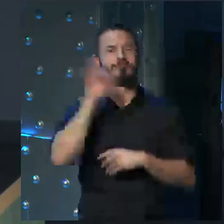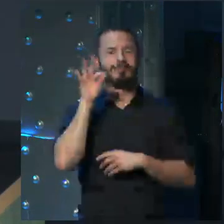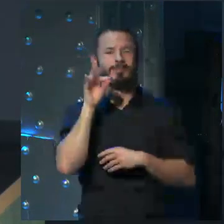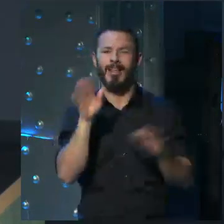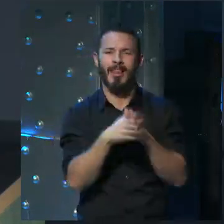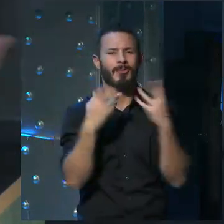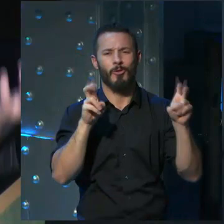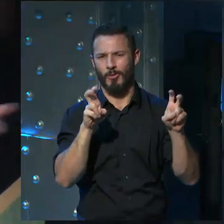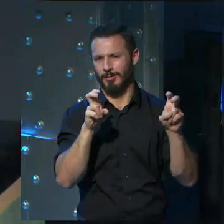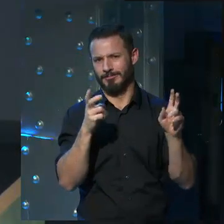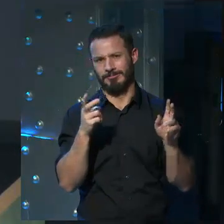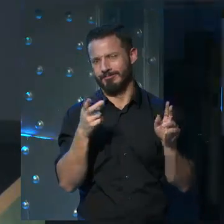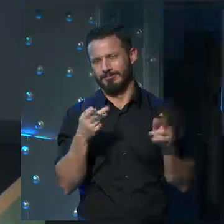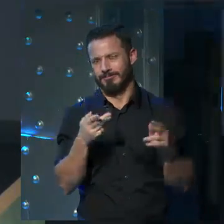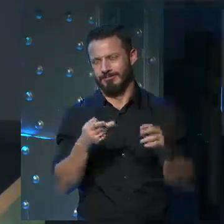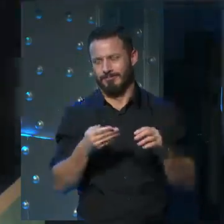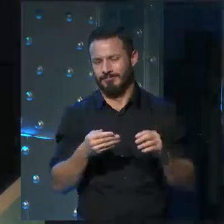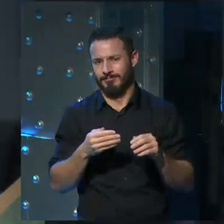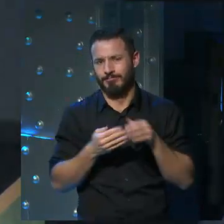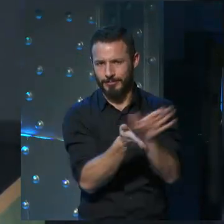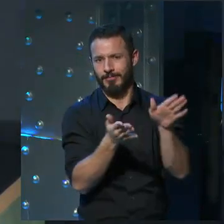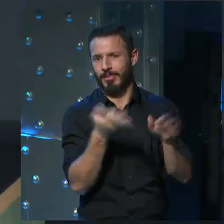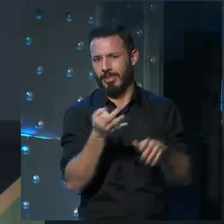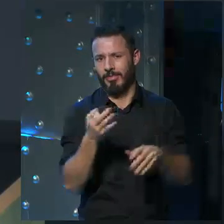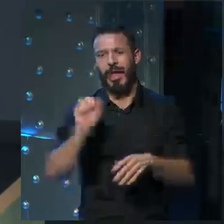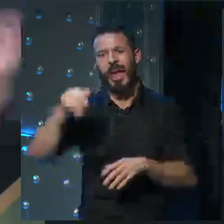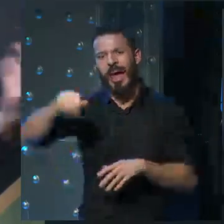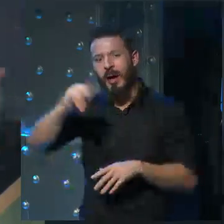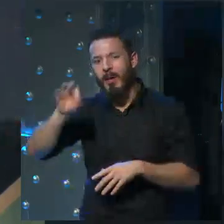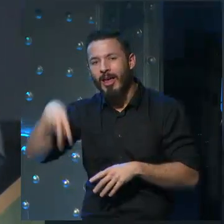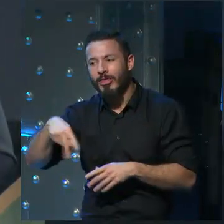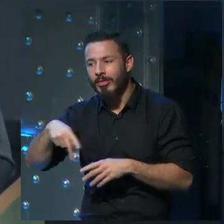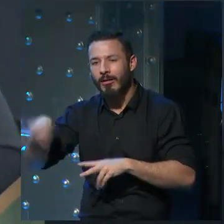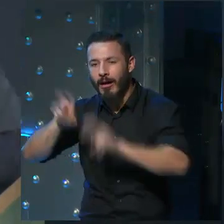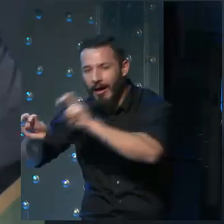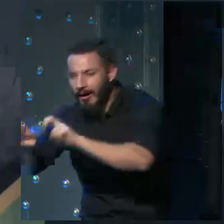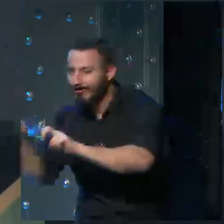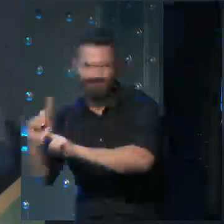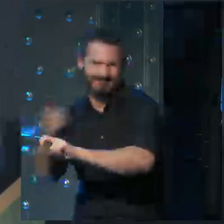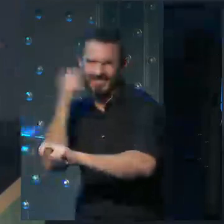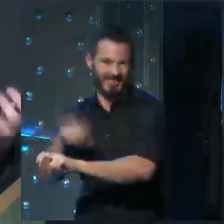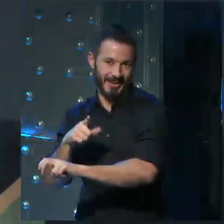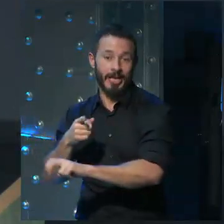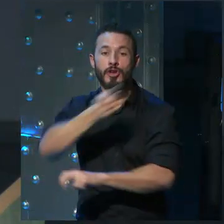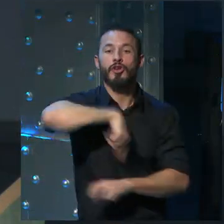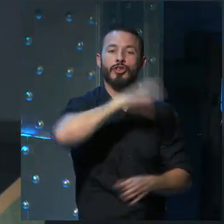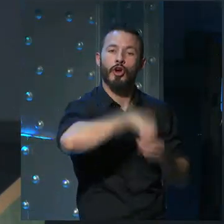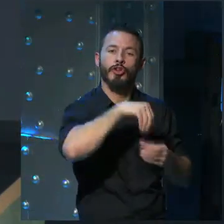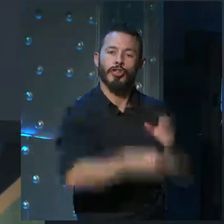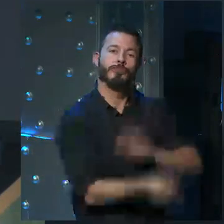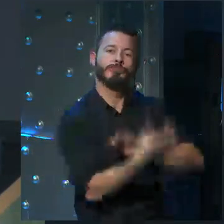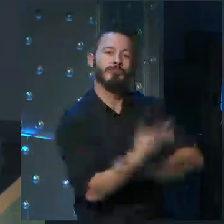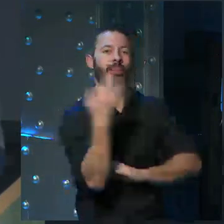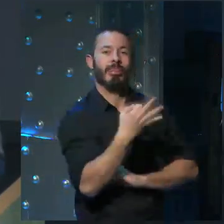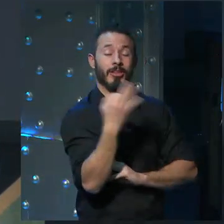¿qué es lo que hacemos? No vale buscar en Amazon porque somos nosotros que tenemos que generar los contenidos. Entonces, pues hay dos maneras.